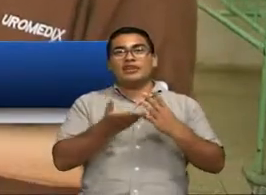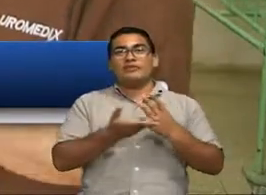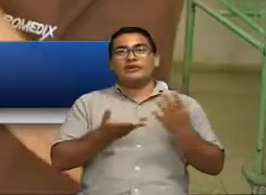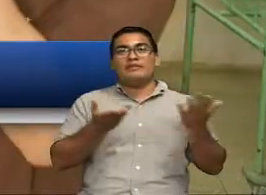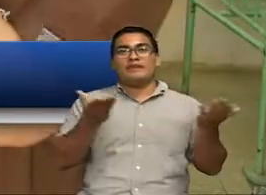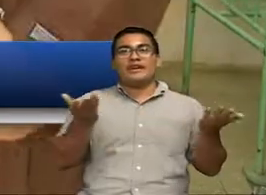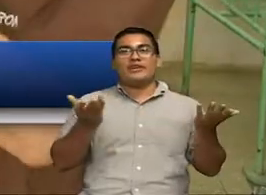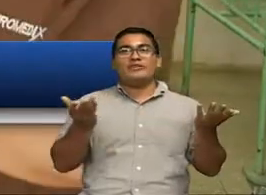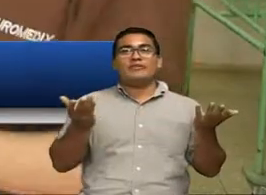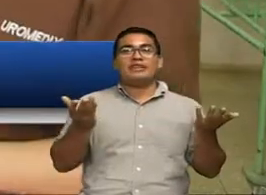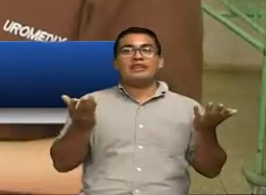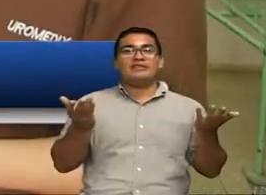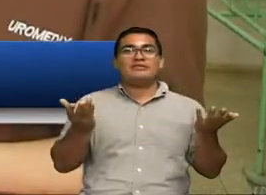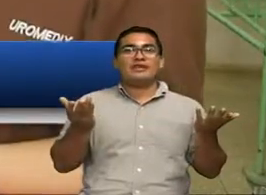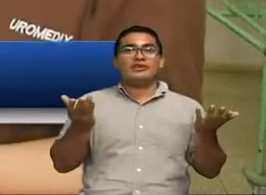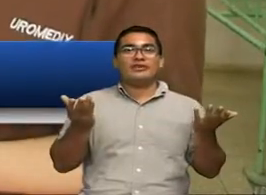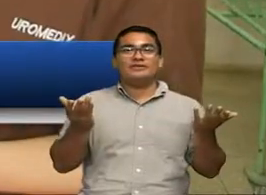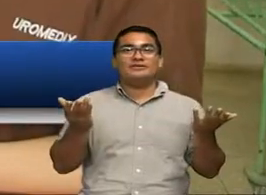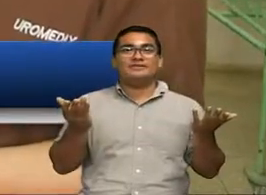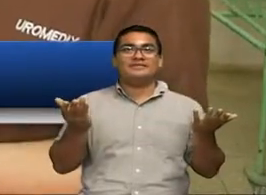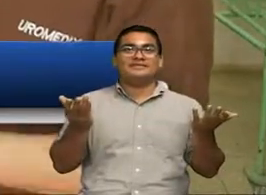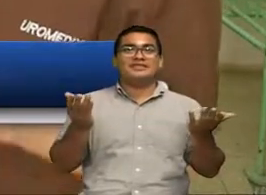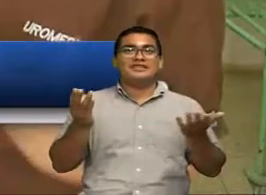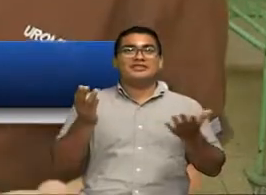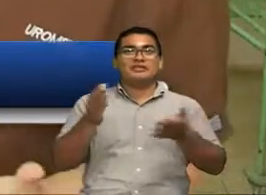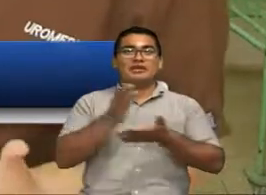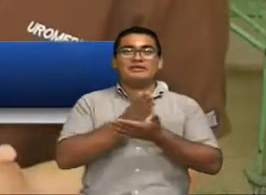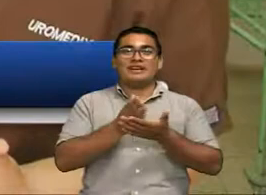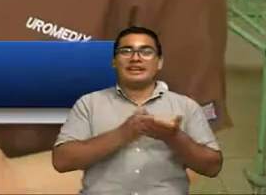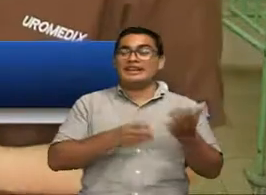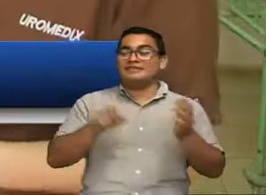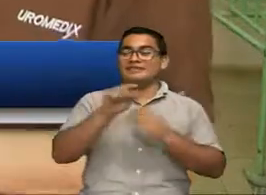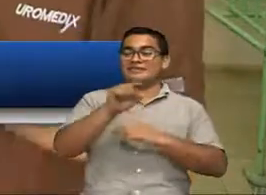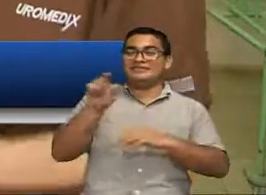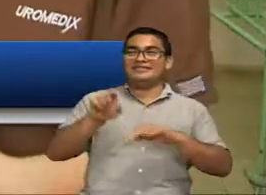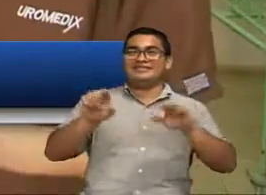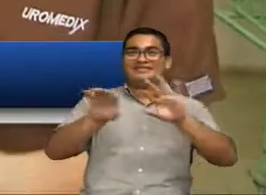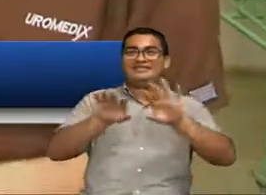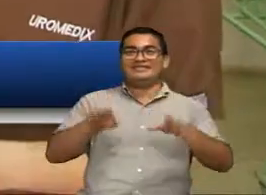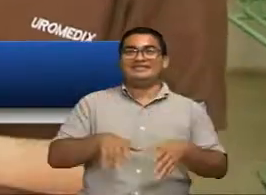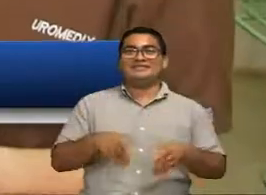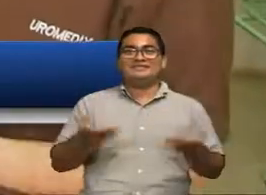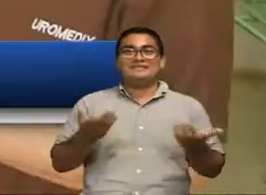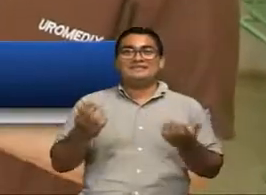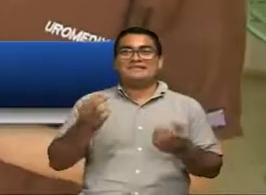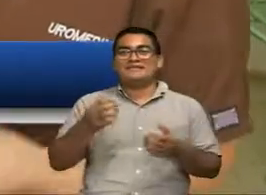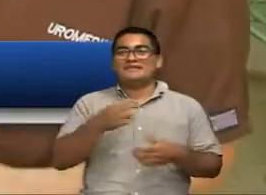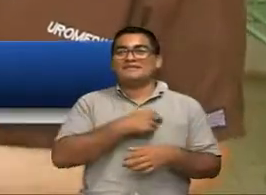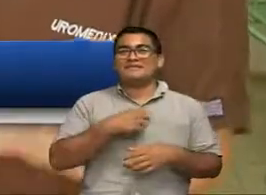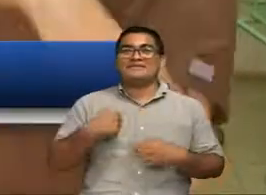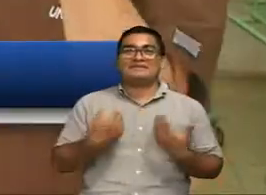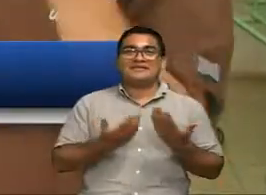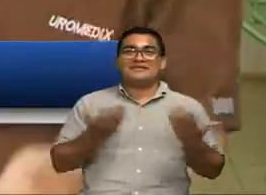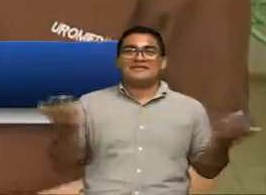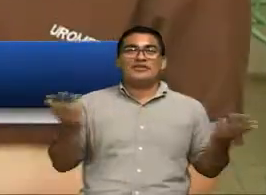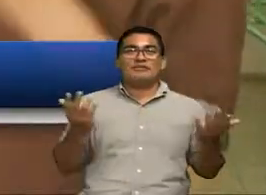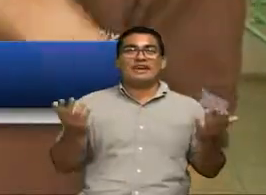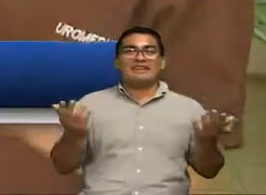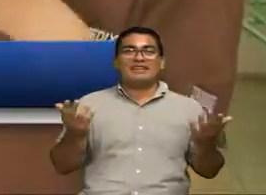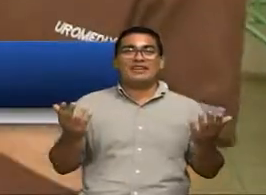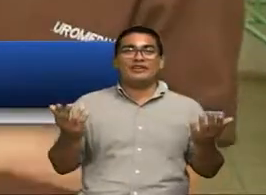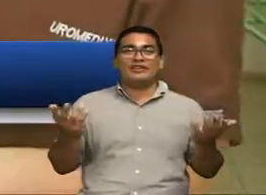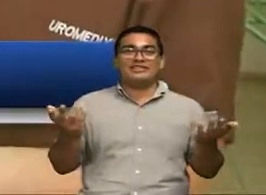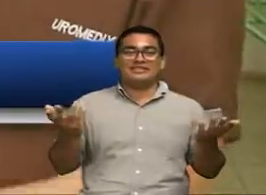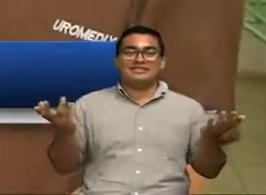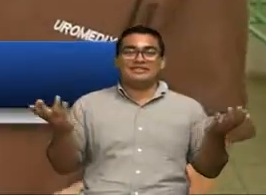esas 25 que miramos, a veces la paciente ella misma improvisa, aunque no esté en la lista ni esté en la foto,